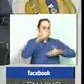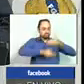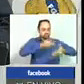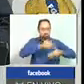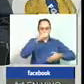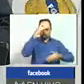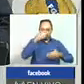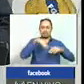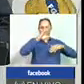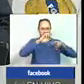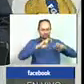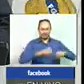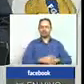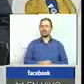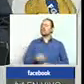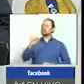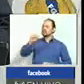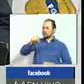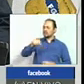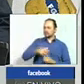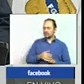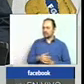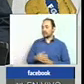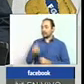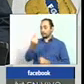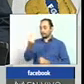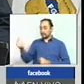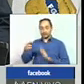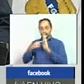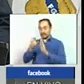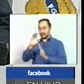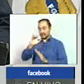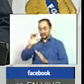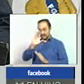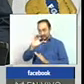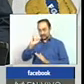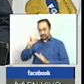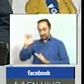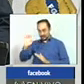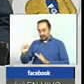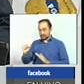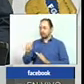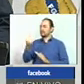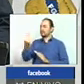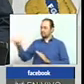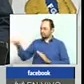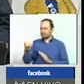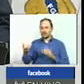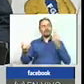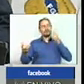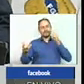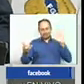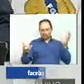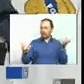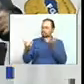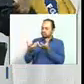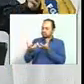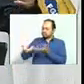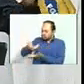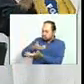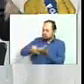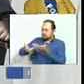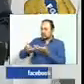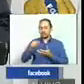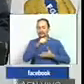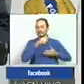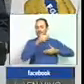República. Sí, hubo una reunión entre representantes de las ICIES y representantes de la Fiscalía para hablar de